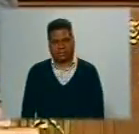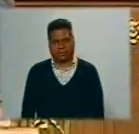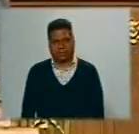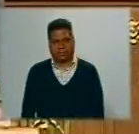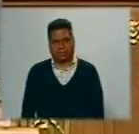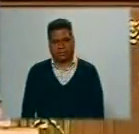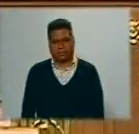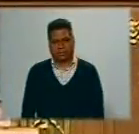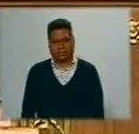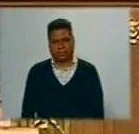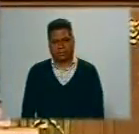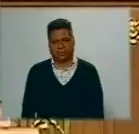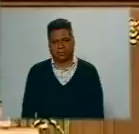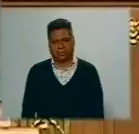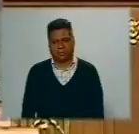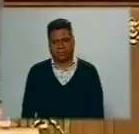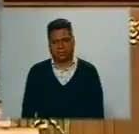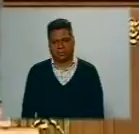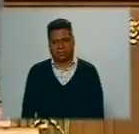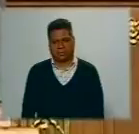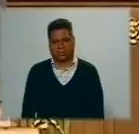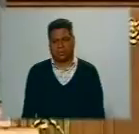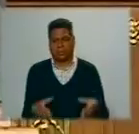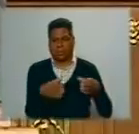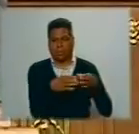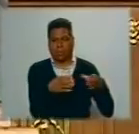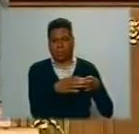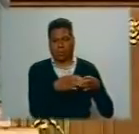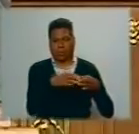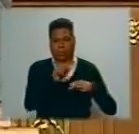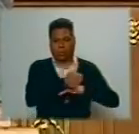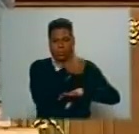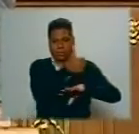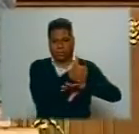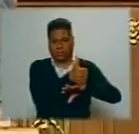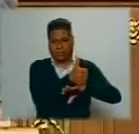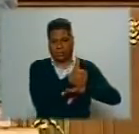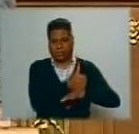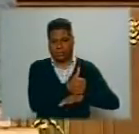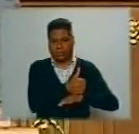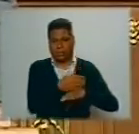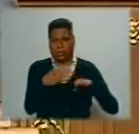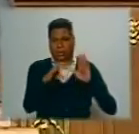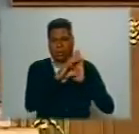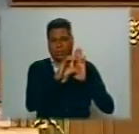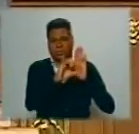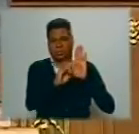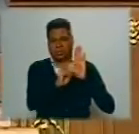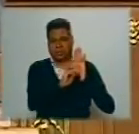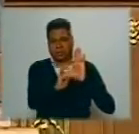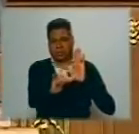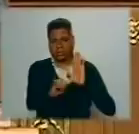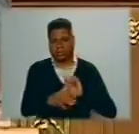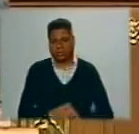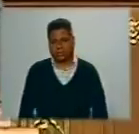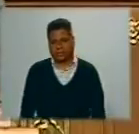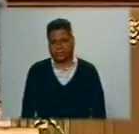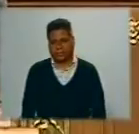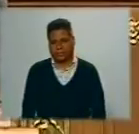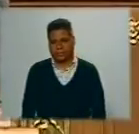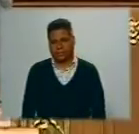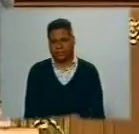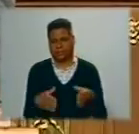compatriota junta directiva, compatriotas constituyentes, compañeros y